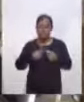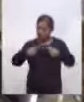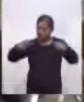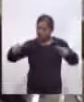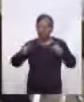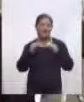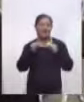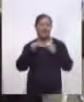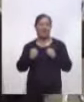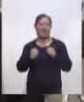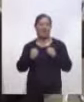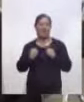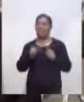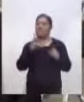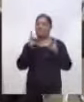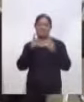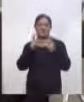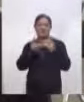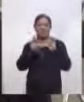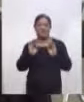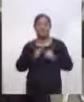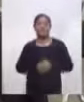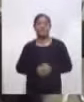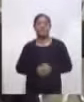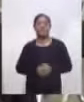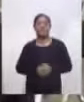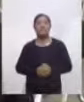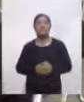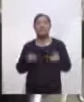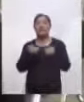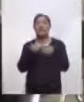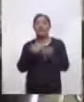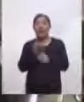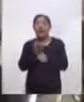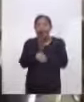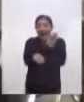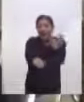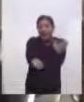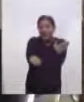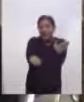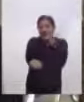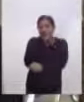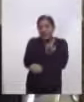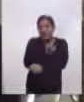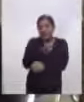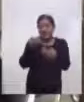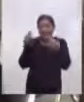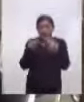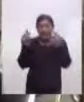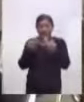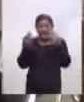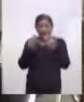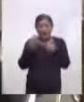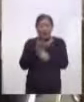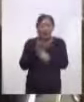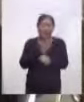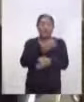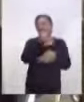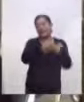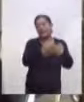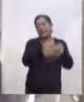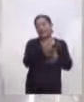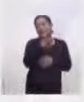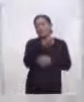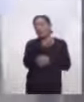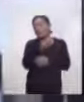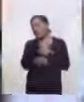eficaz. Y no solo esto, fue todavía más anticipada a la temporada cuando más frío hace, que es finales de diciembre y el